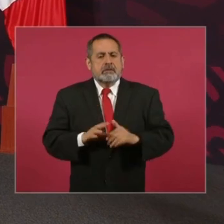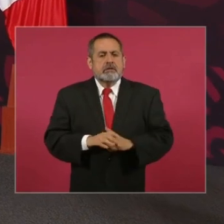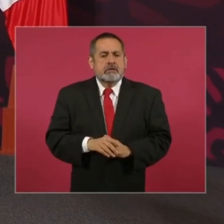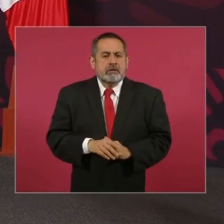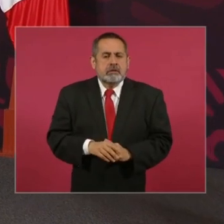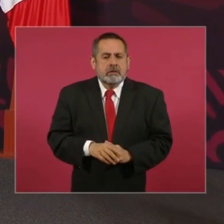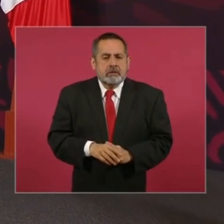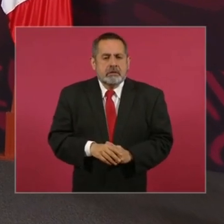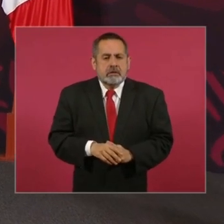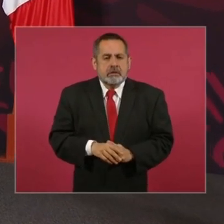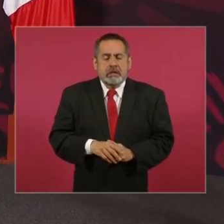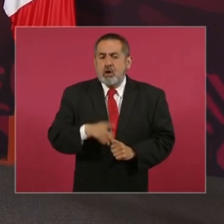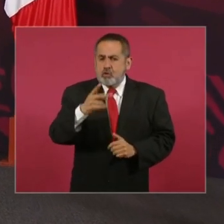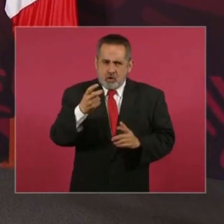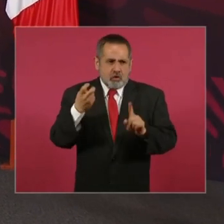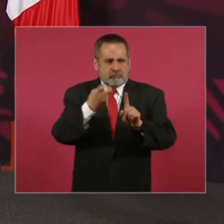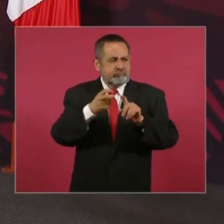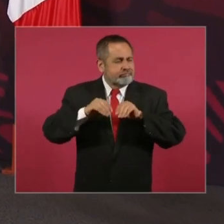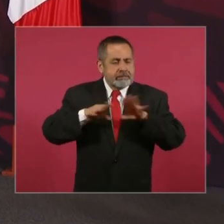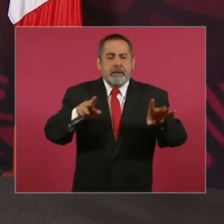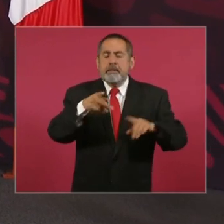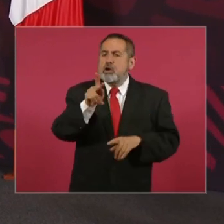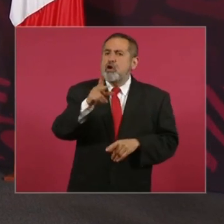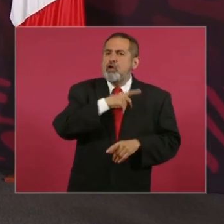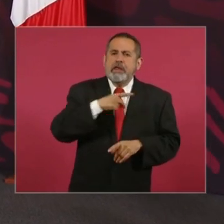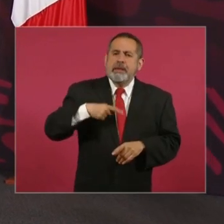no se